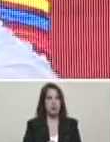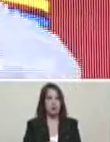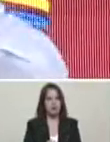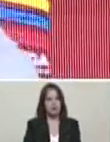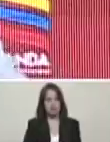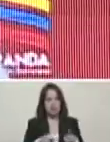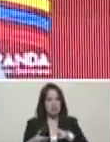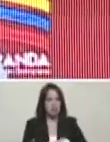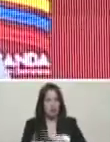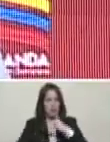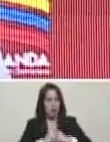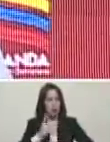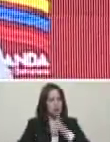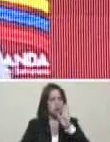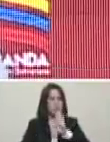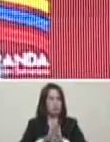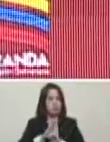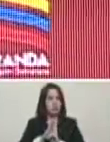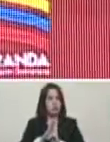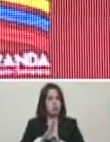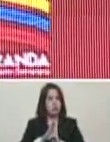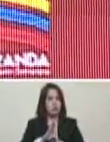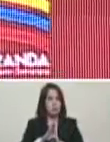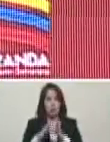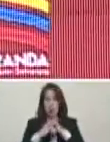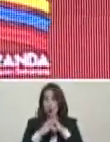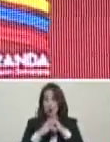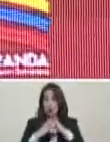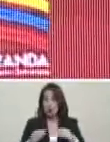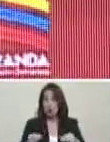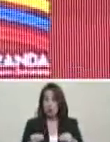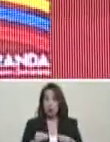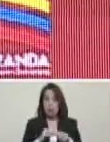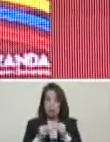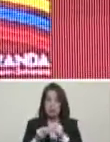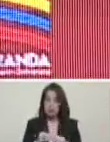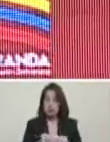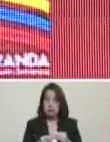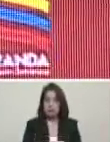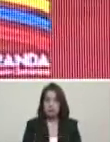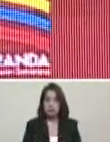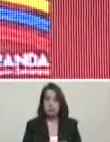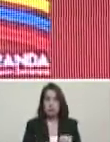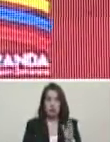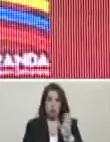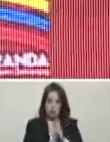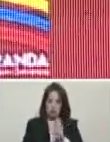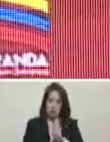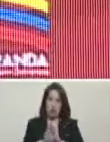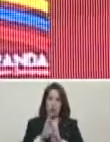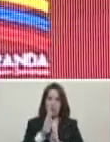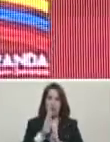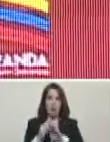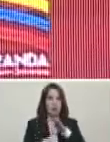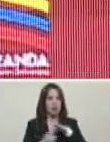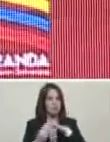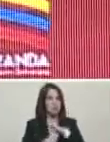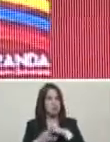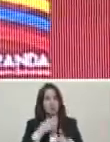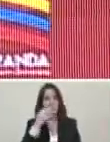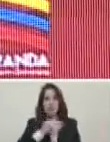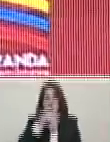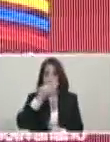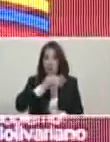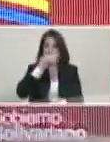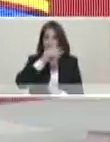Alianza para crecer. Todo ese tejido que vamos levantando sobre bases reales, sustentables, todo tiene